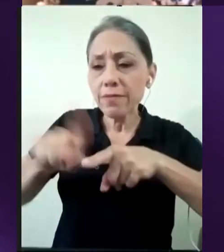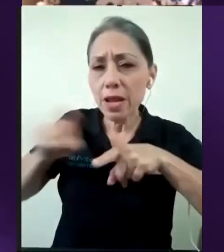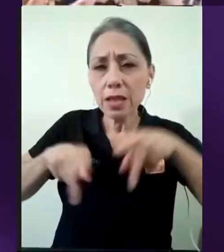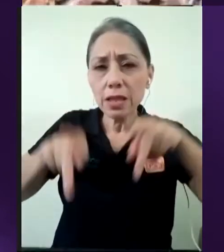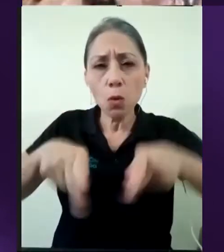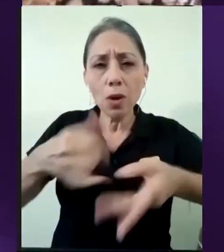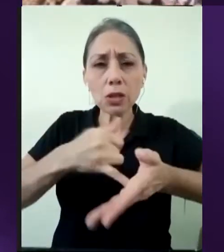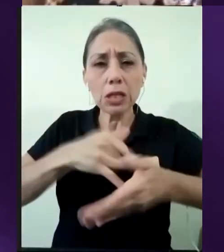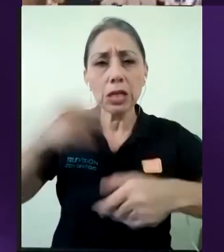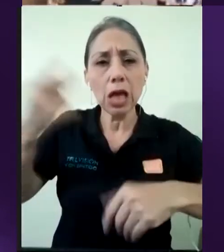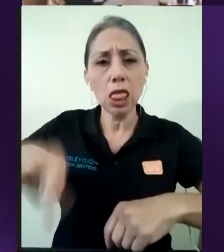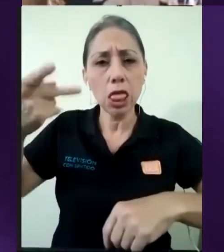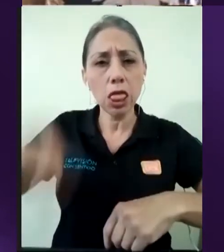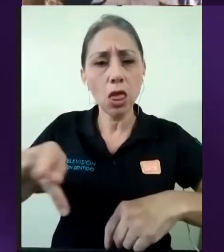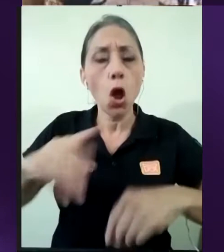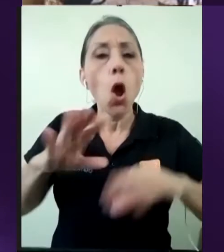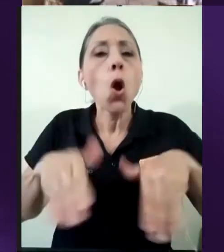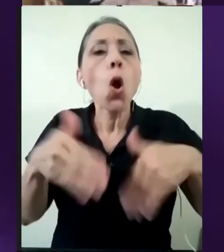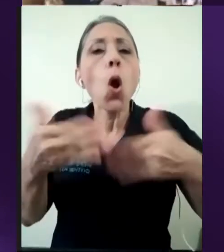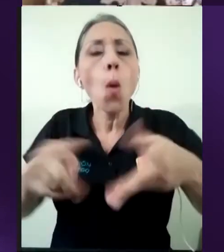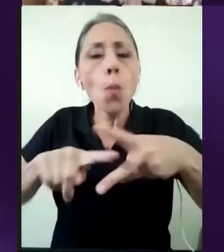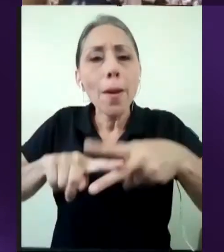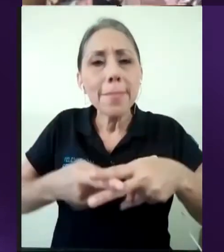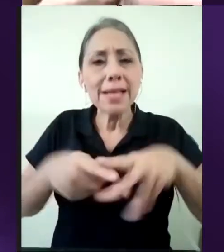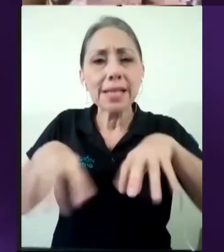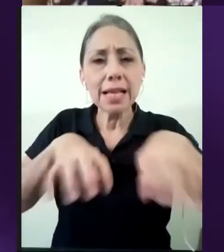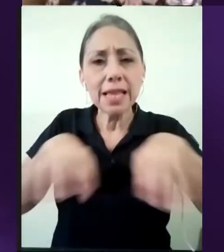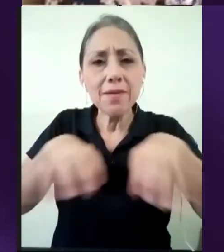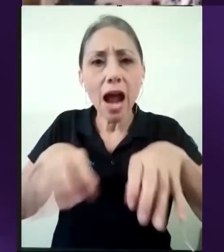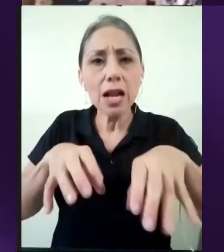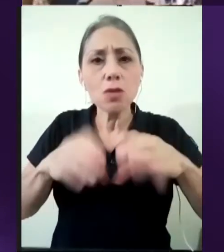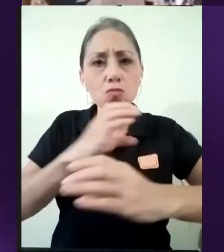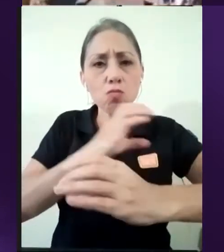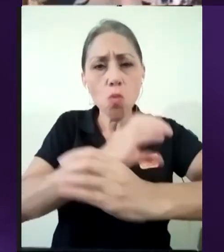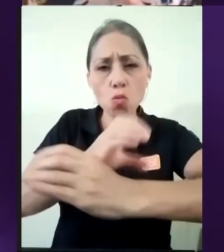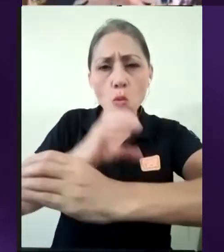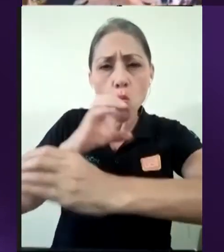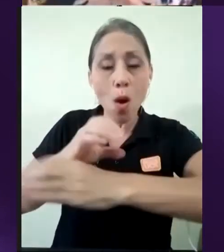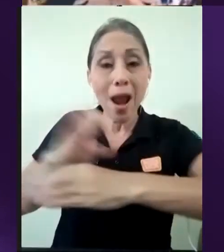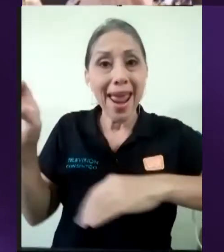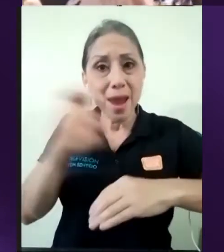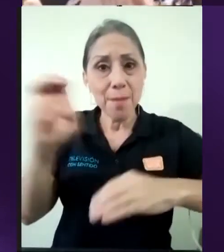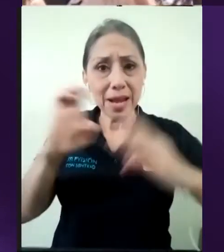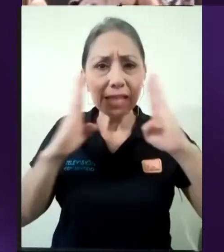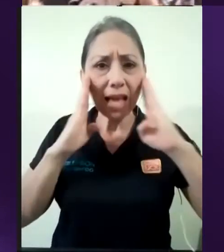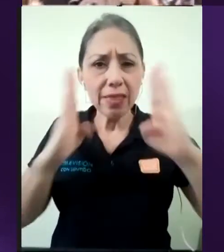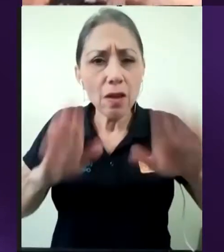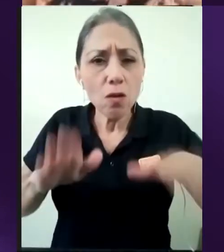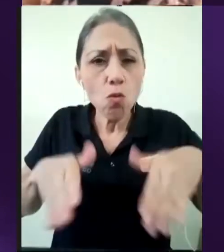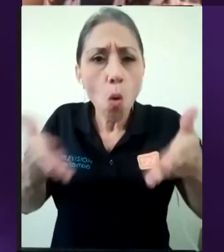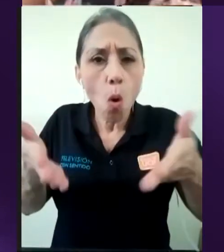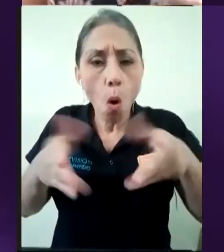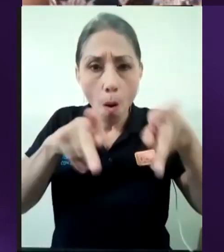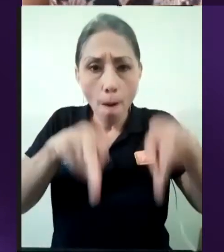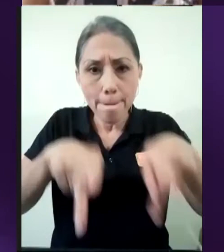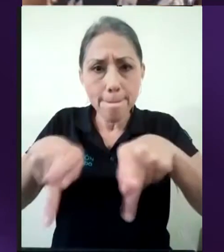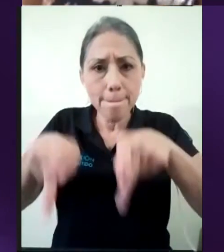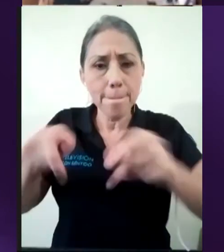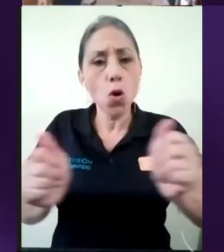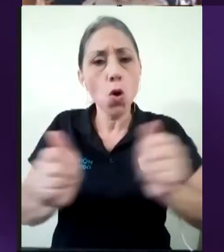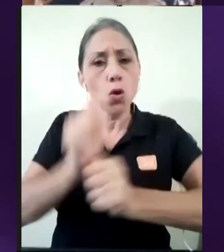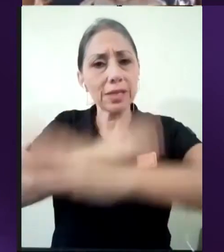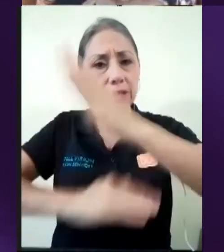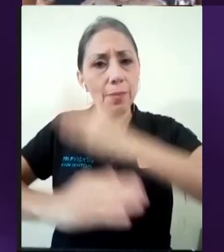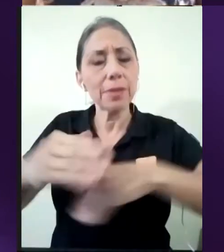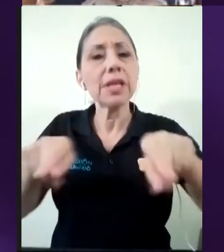protocolos? ¿Qué es lo primero que se hace para atender la emergencia y que las personas con discapacidad sean atendidas también de la mejor manera?